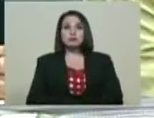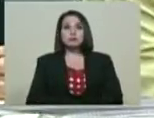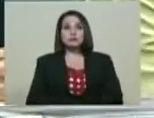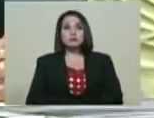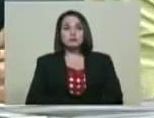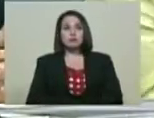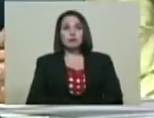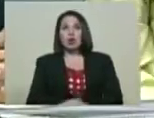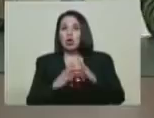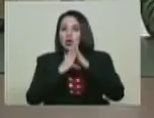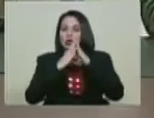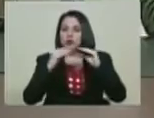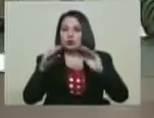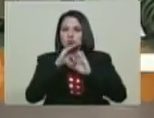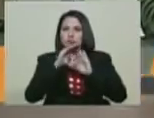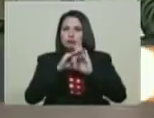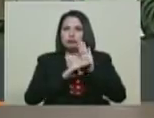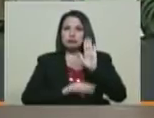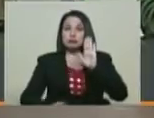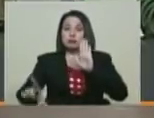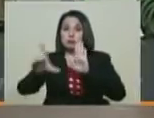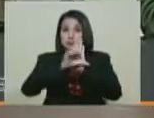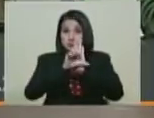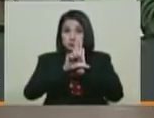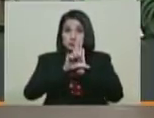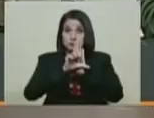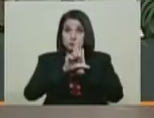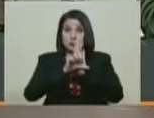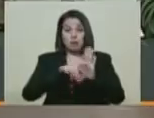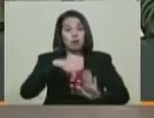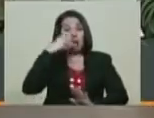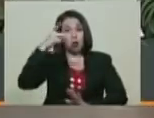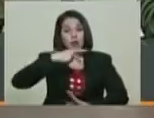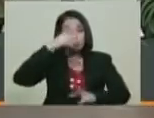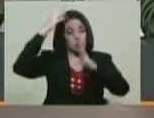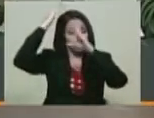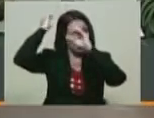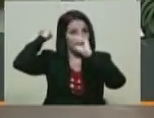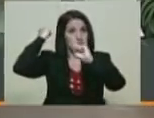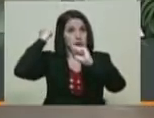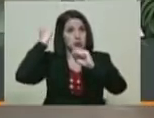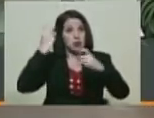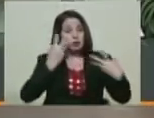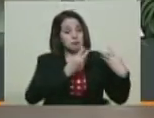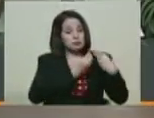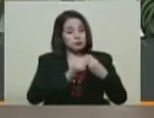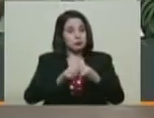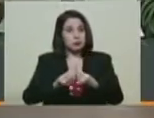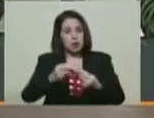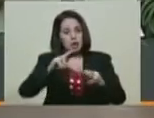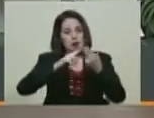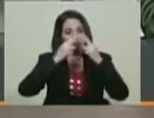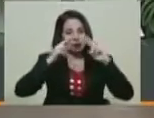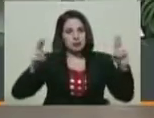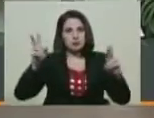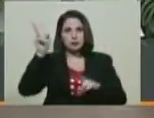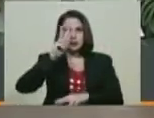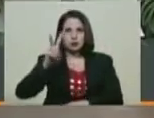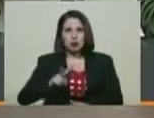en todos los campos de la legalidad, la diplomacia y la política, dentro de la diplomacia de paz